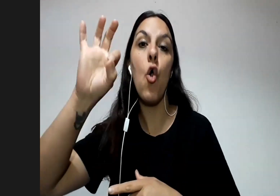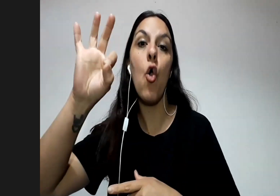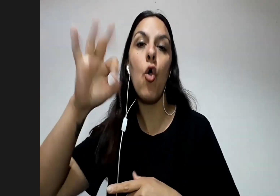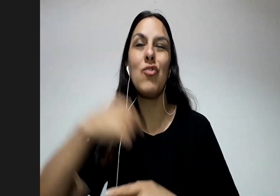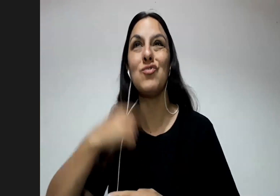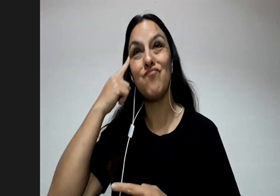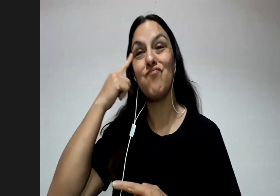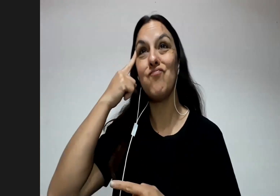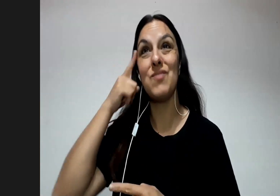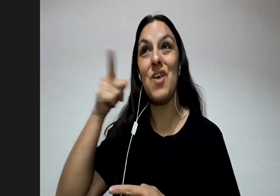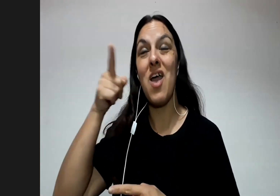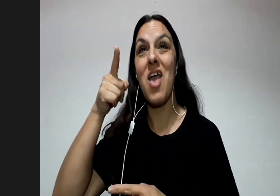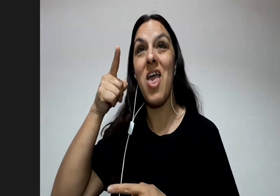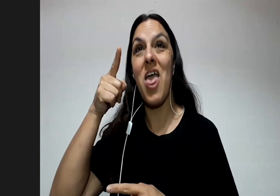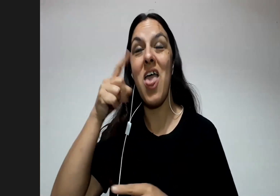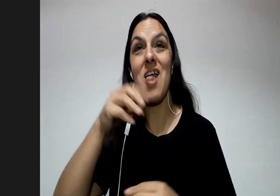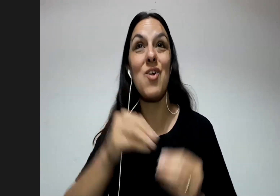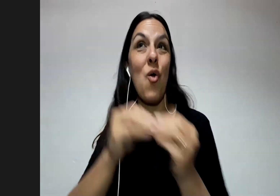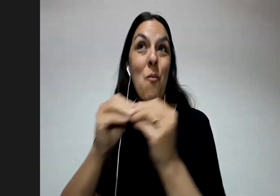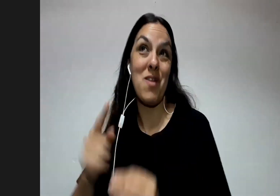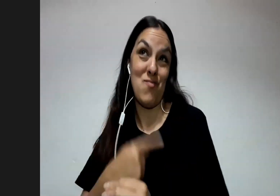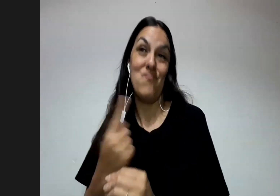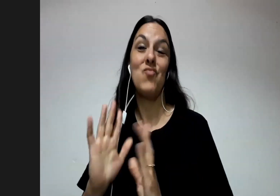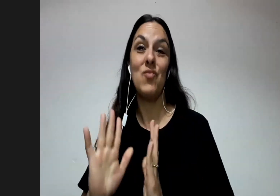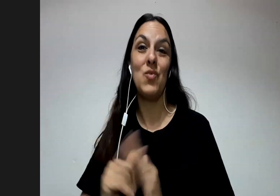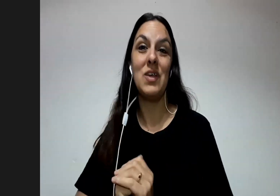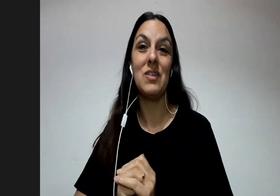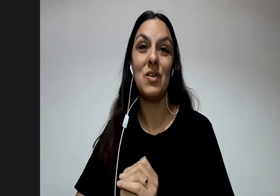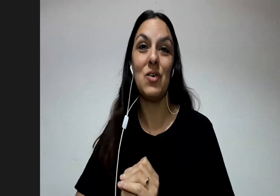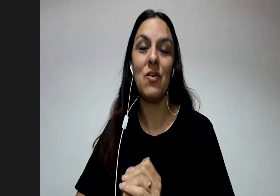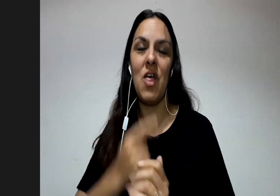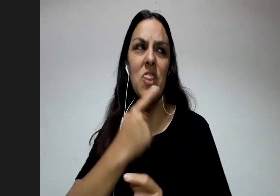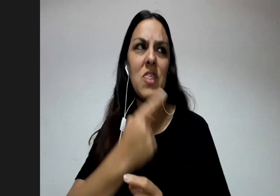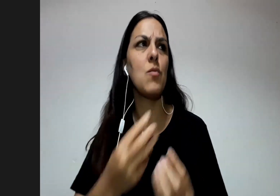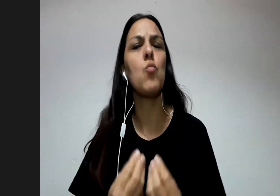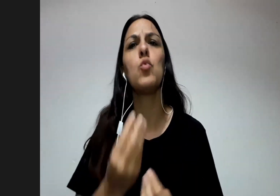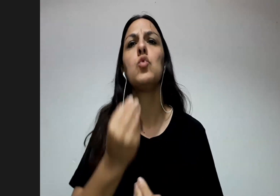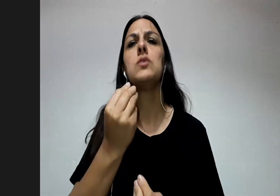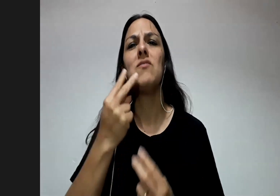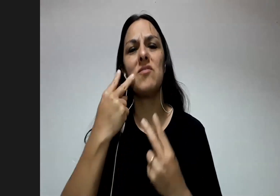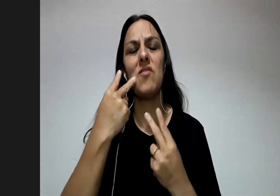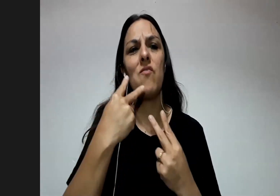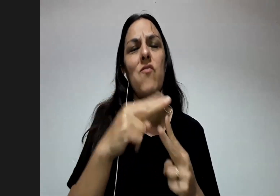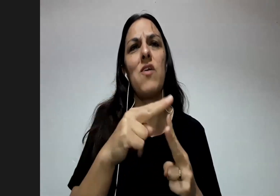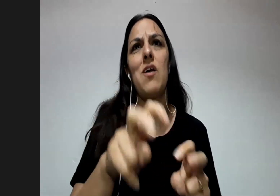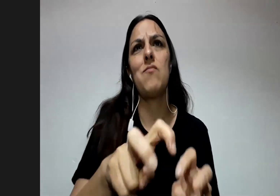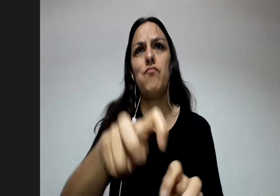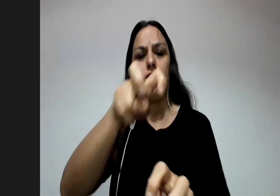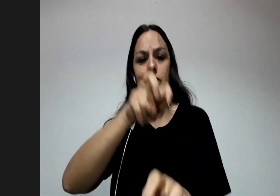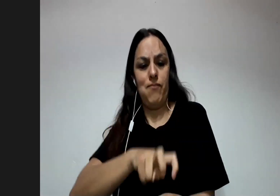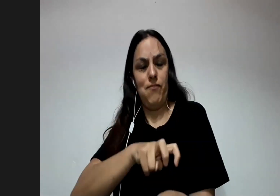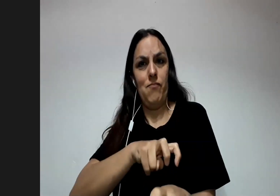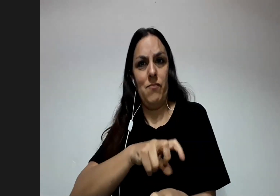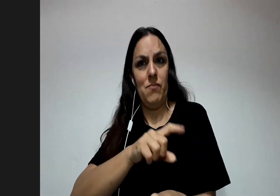el colega Lautaro Salomone, dice, muchas veces me toca viajar en los asientos de atrás y no en los